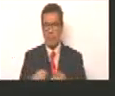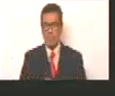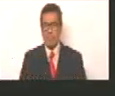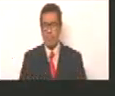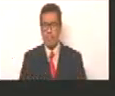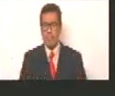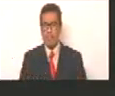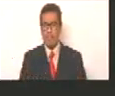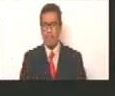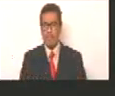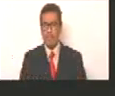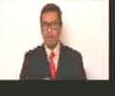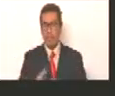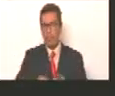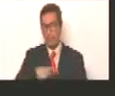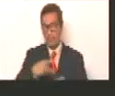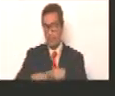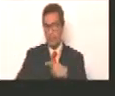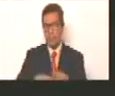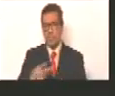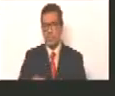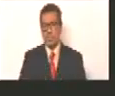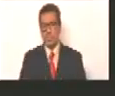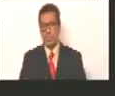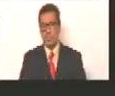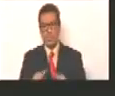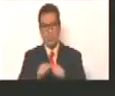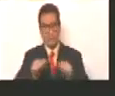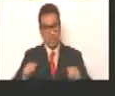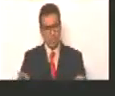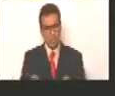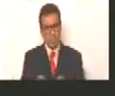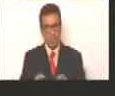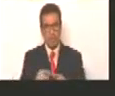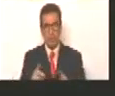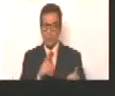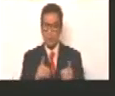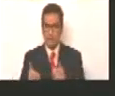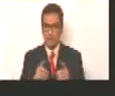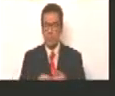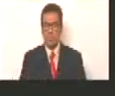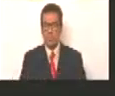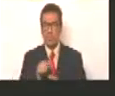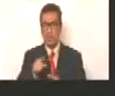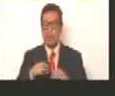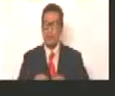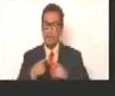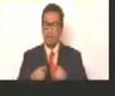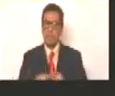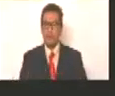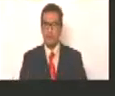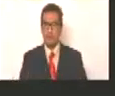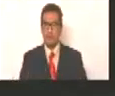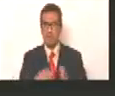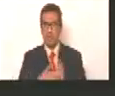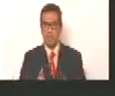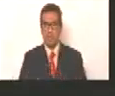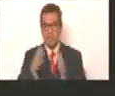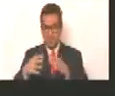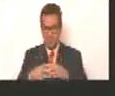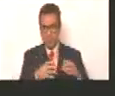para que produzcan síntesis dialéctica. En este caso, el bloque parlamentario